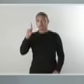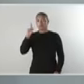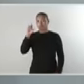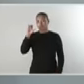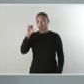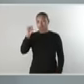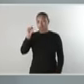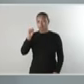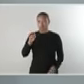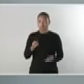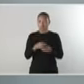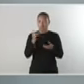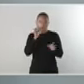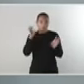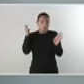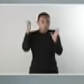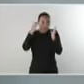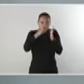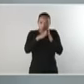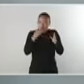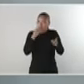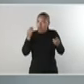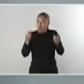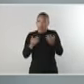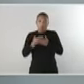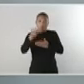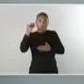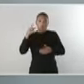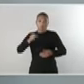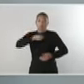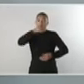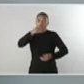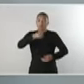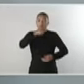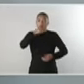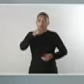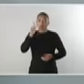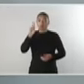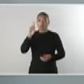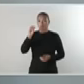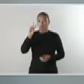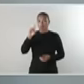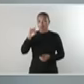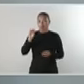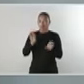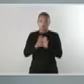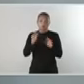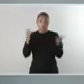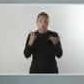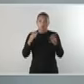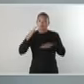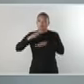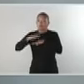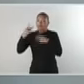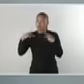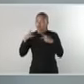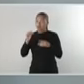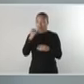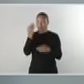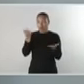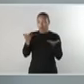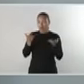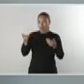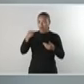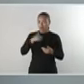y nos aplicaron el viejo proverbio no hagas a los demás lo que no quieres que te hagan ello